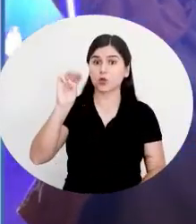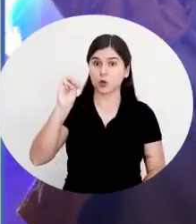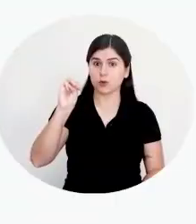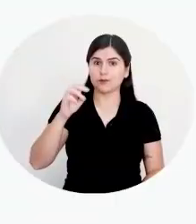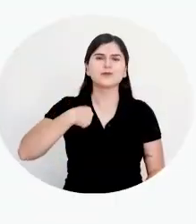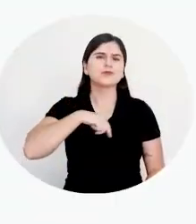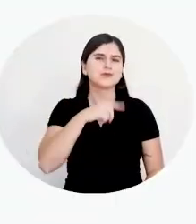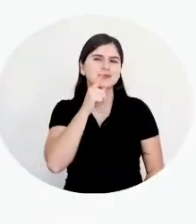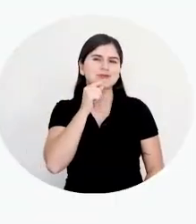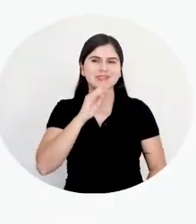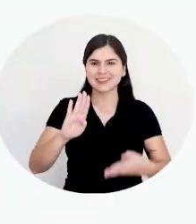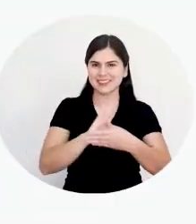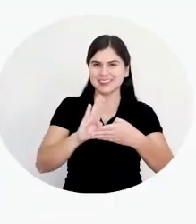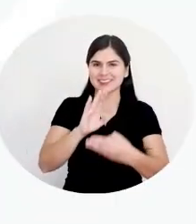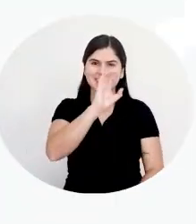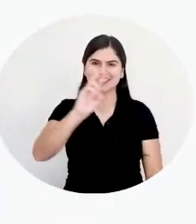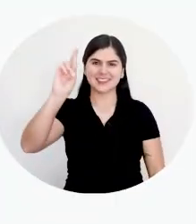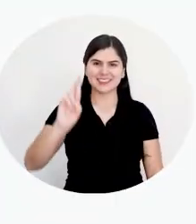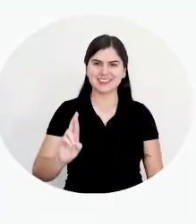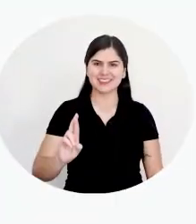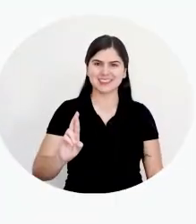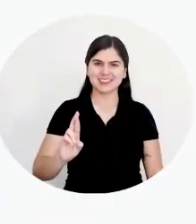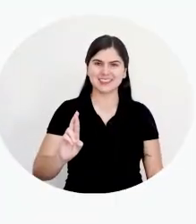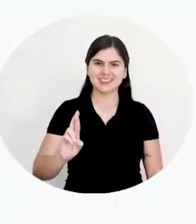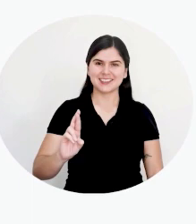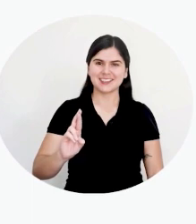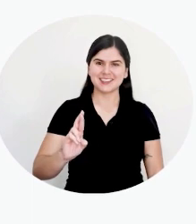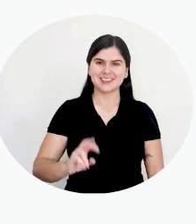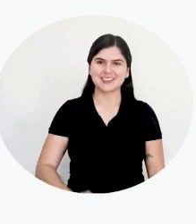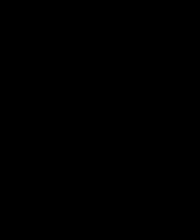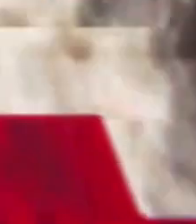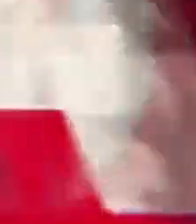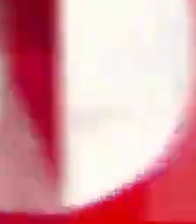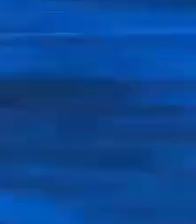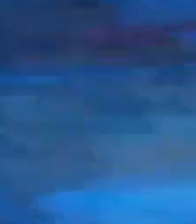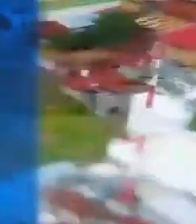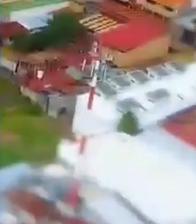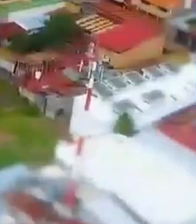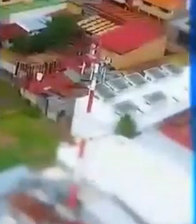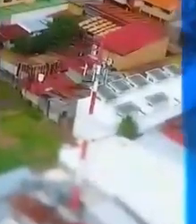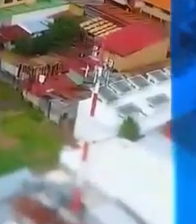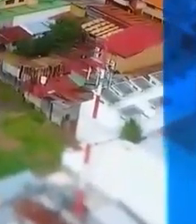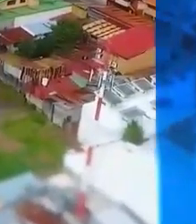bancobcr.com. Somos el Banco de Costa Rica.